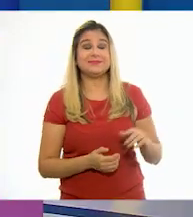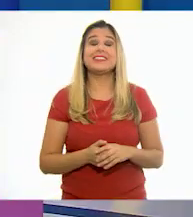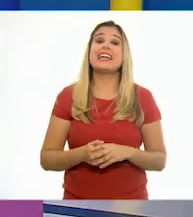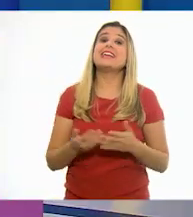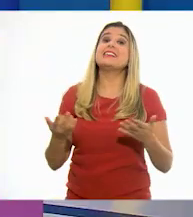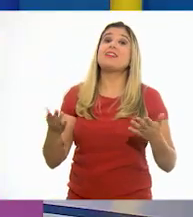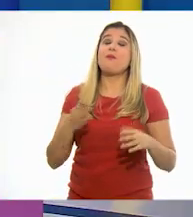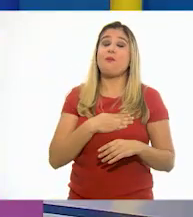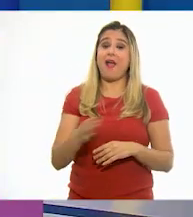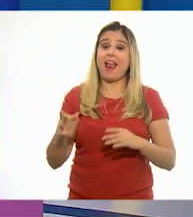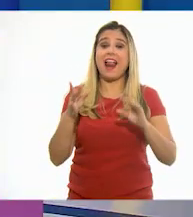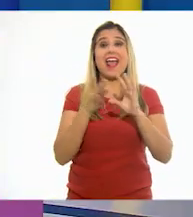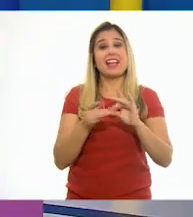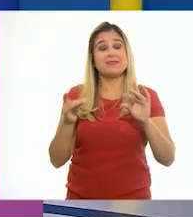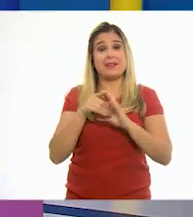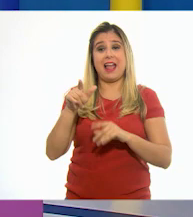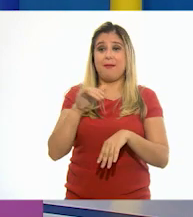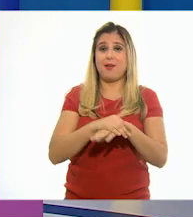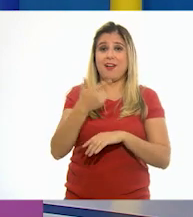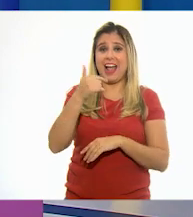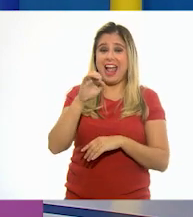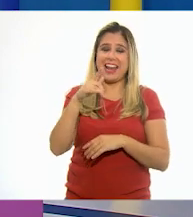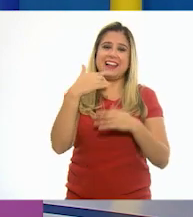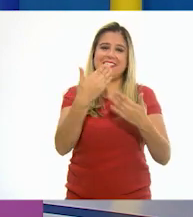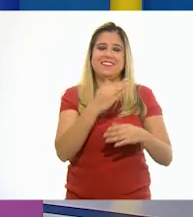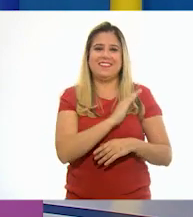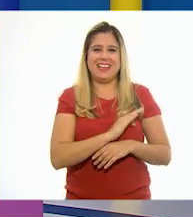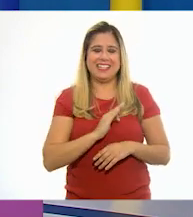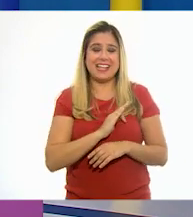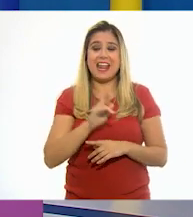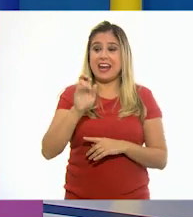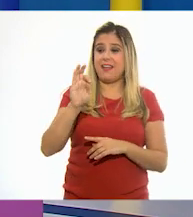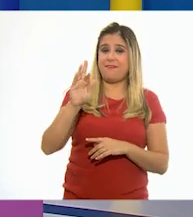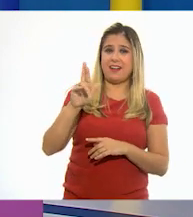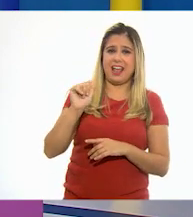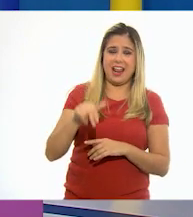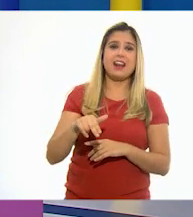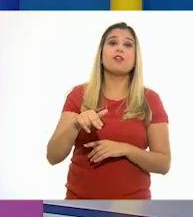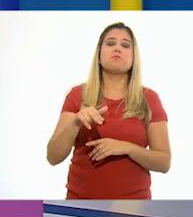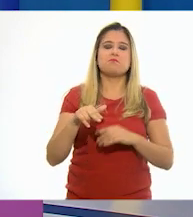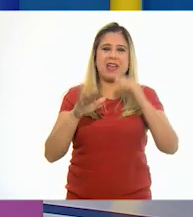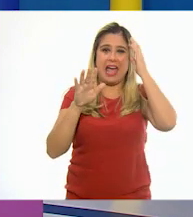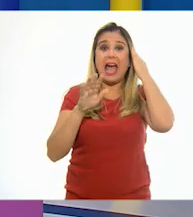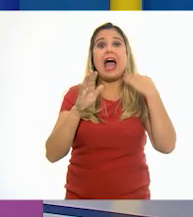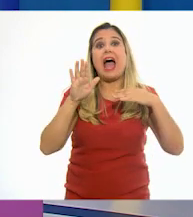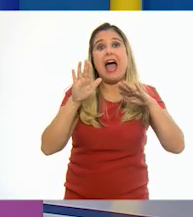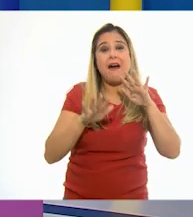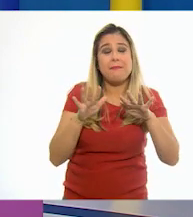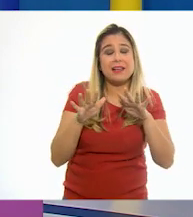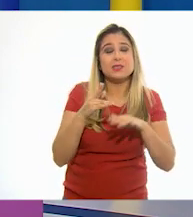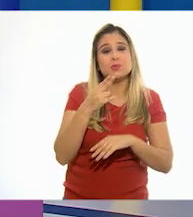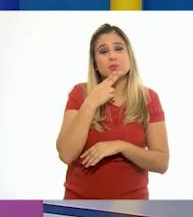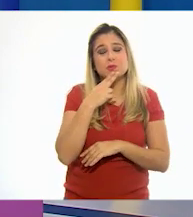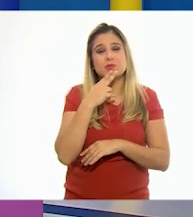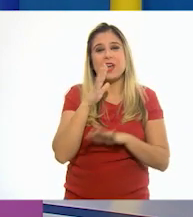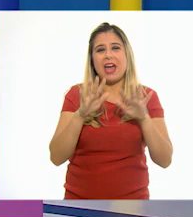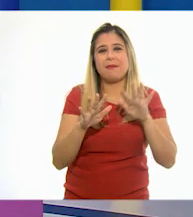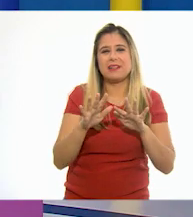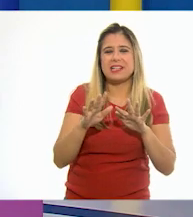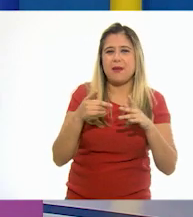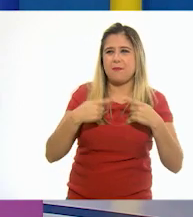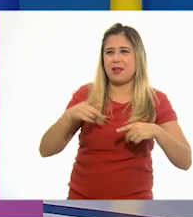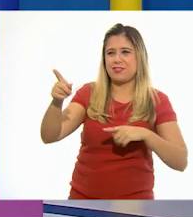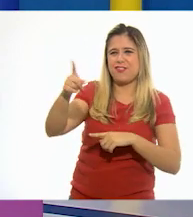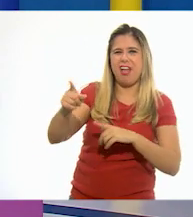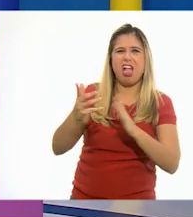Muy buena explicación de nuestro amigo Gael. ¡Felicidades! El refrán lo uso yo, la verdad, a veces cuando, bueno, pues veo actos